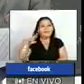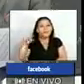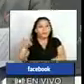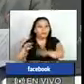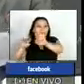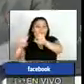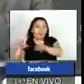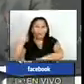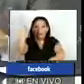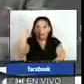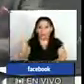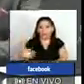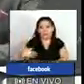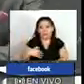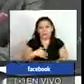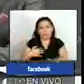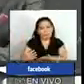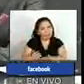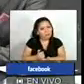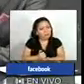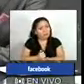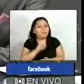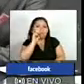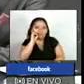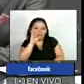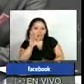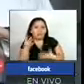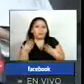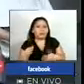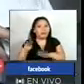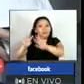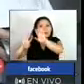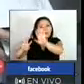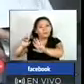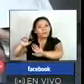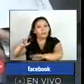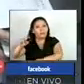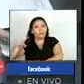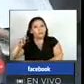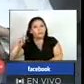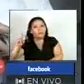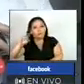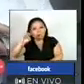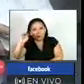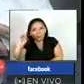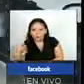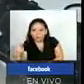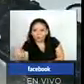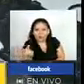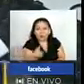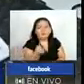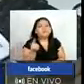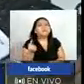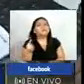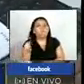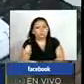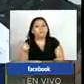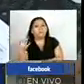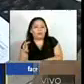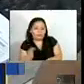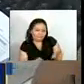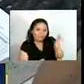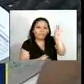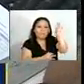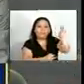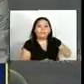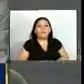el ministro de Hacienda Nelson Fuentes asegura que el 98.1% de los contribuyentes presentaron su